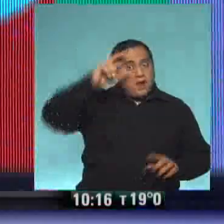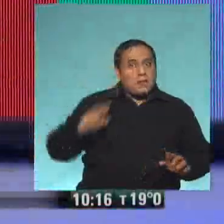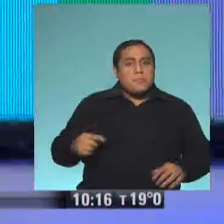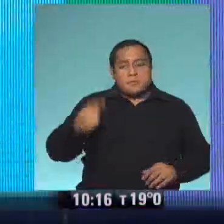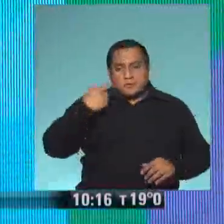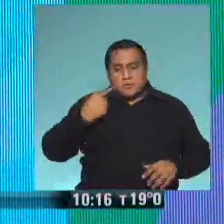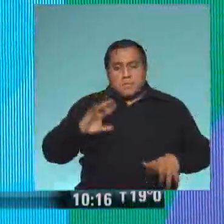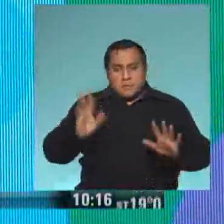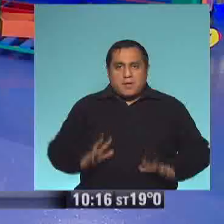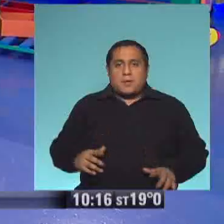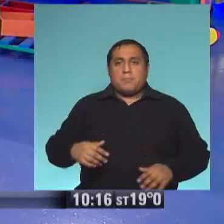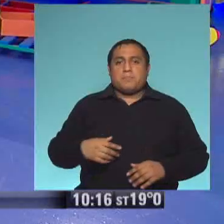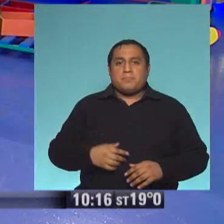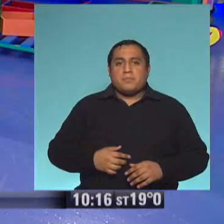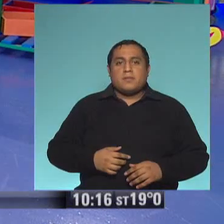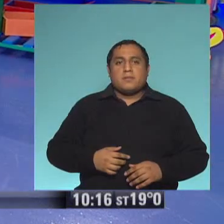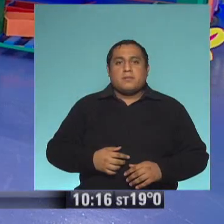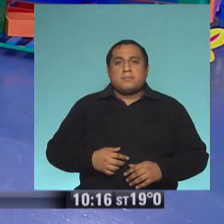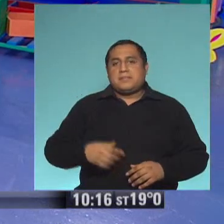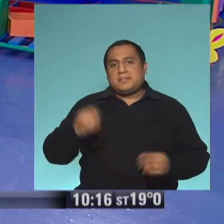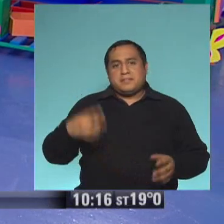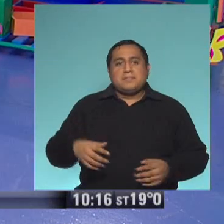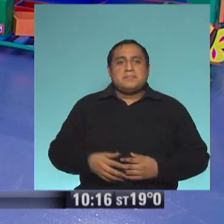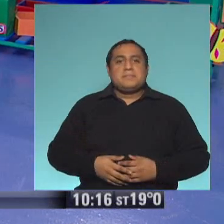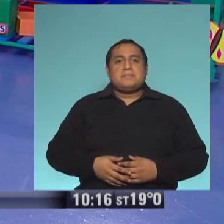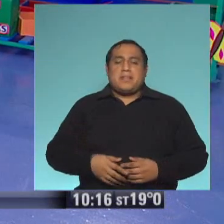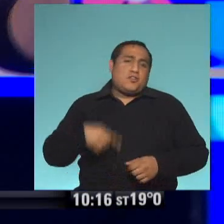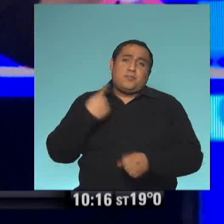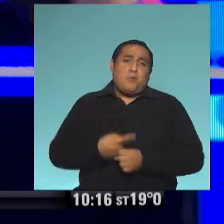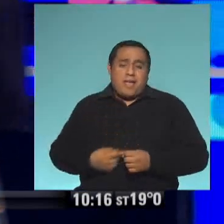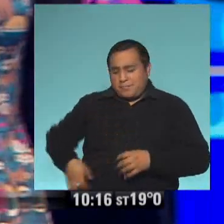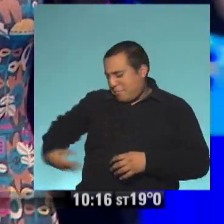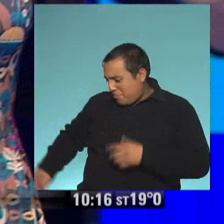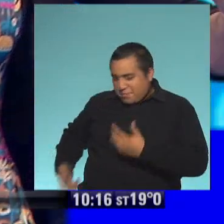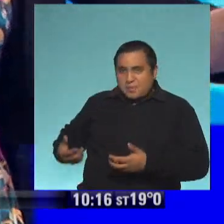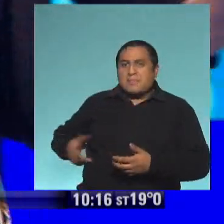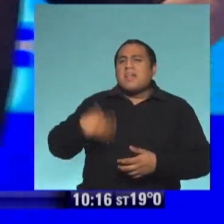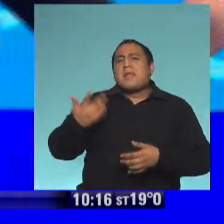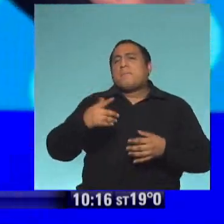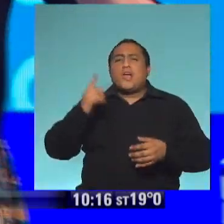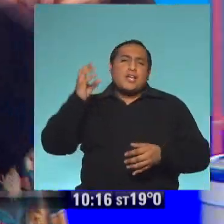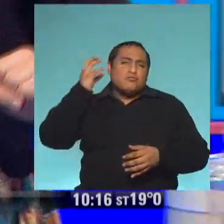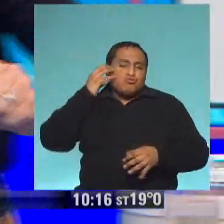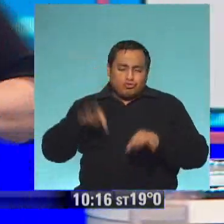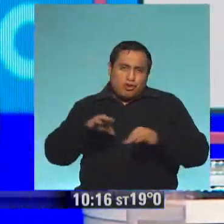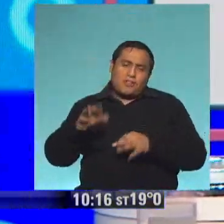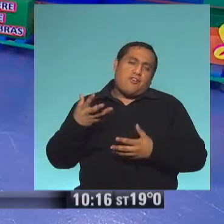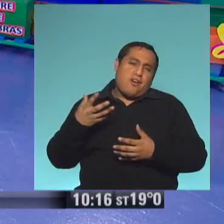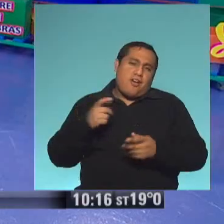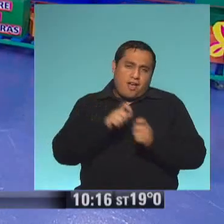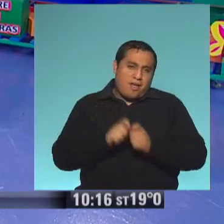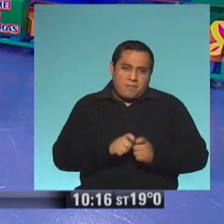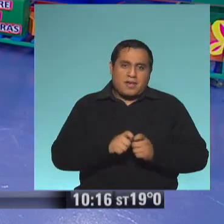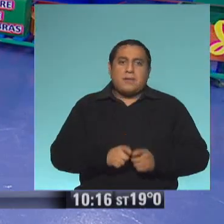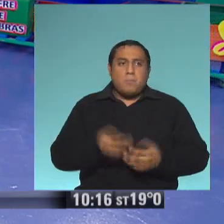Sí. Ya empezamos. ¿Ves? O sea, no es que no se puede volar. No, arregla. Sonido lo arregla. Vos podés volar. Vamos.